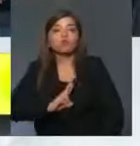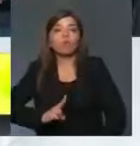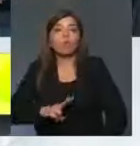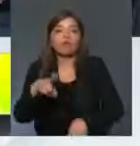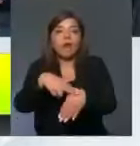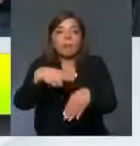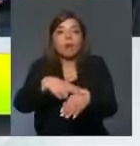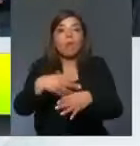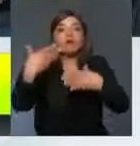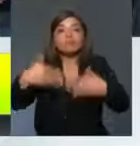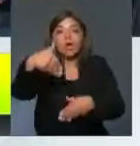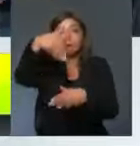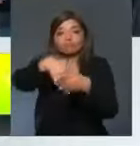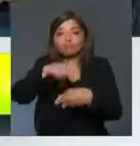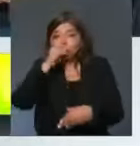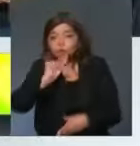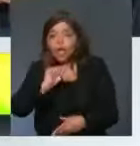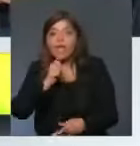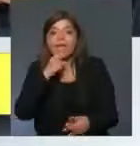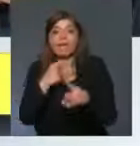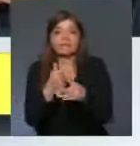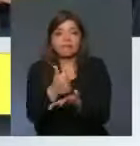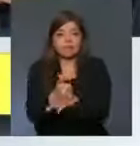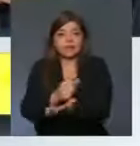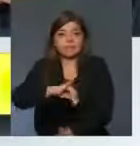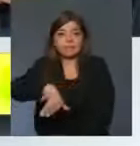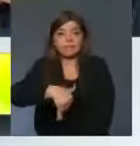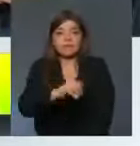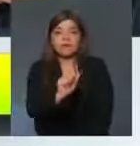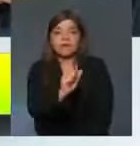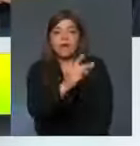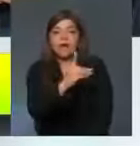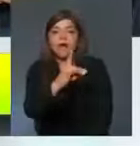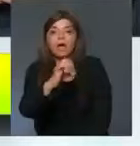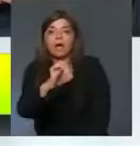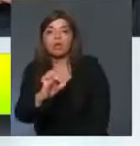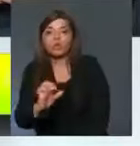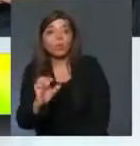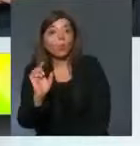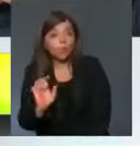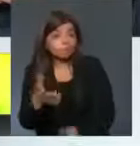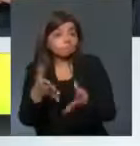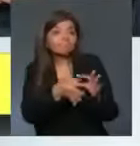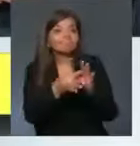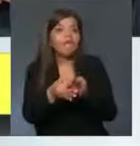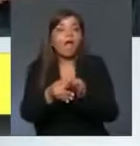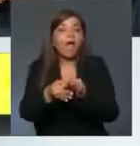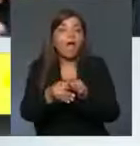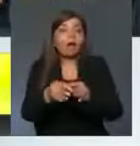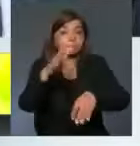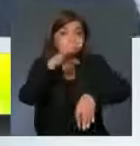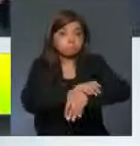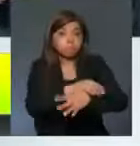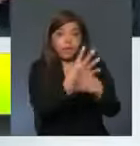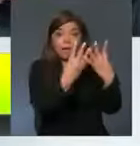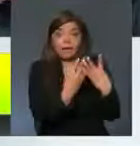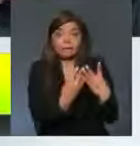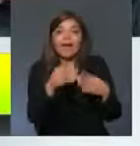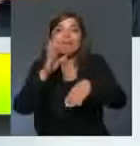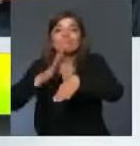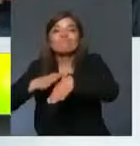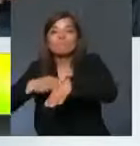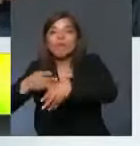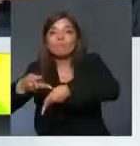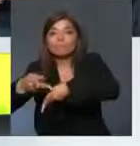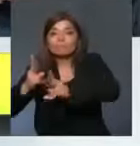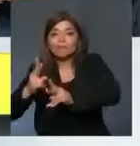votó hace pocos minutos el exalcalde Daniel Jadwe en esta ventana que le permitió su arresto domiciliario a través del tercer juzgado de